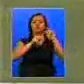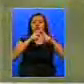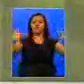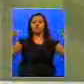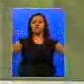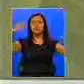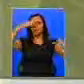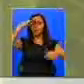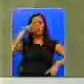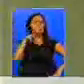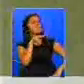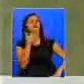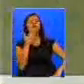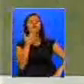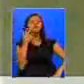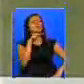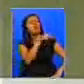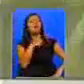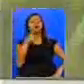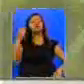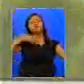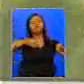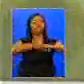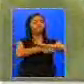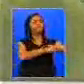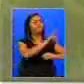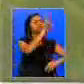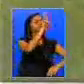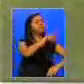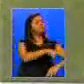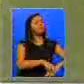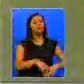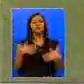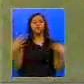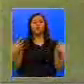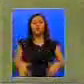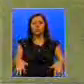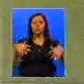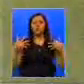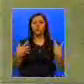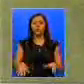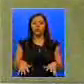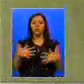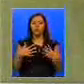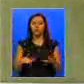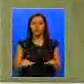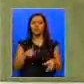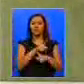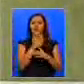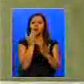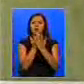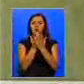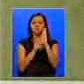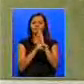los hermanos cubanos en una zona económica de desarrollo. Es impresionante las enormes coincidencias. Ustedes saben